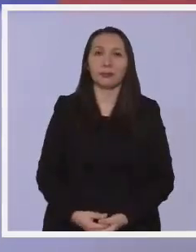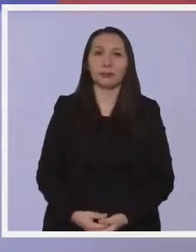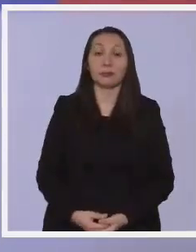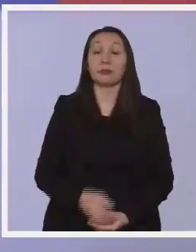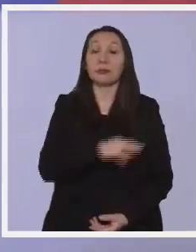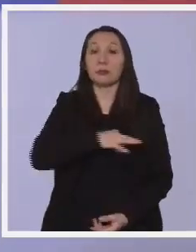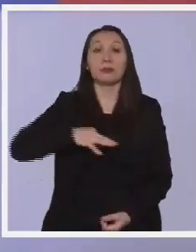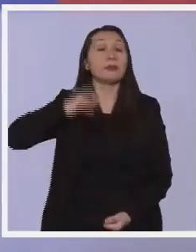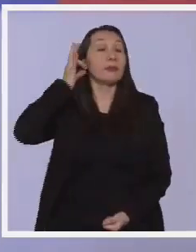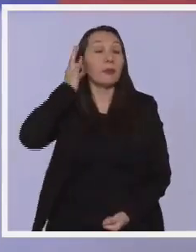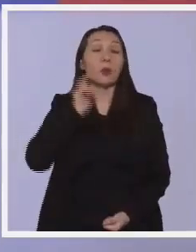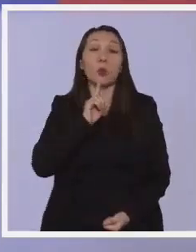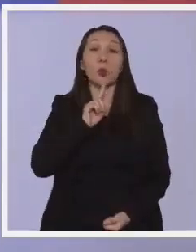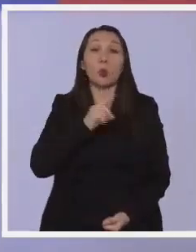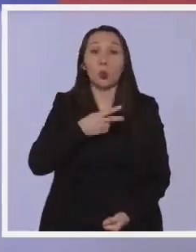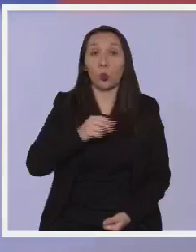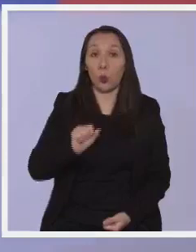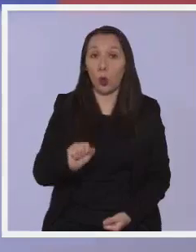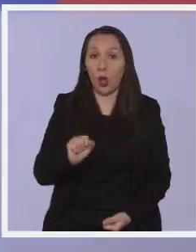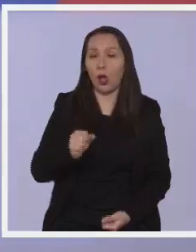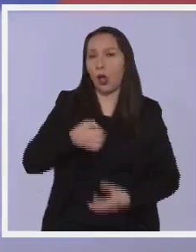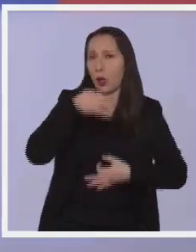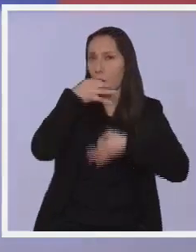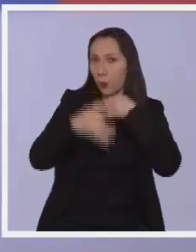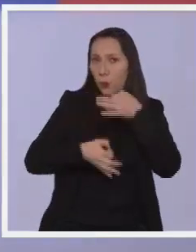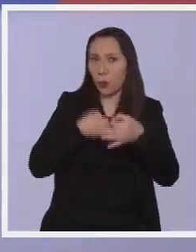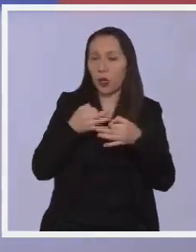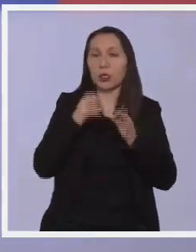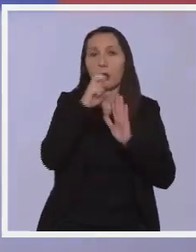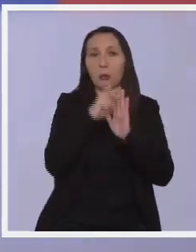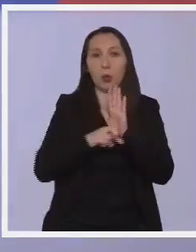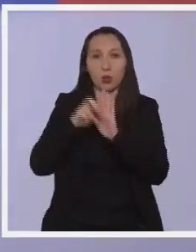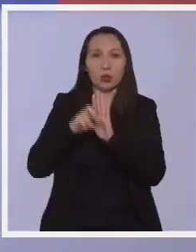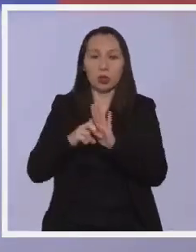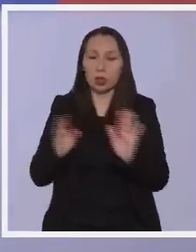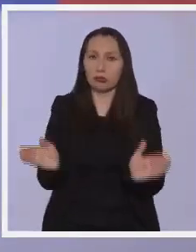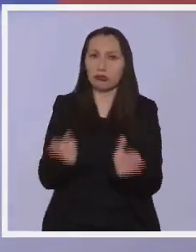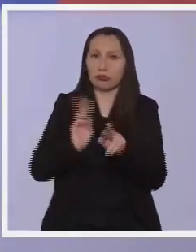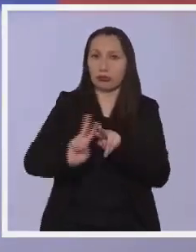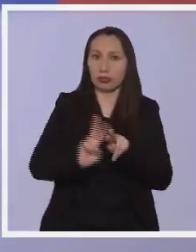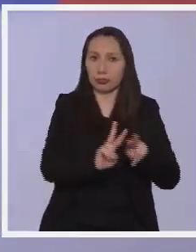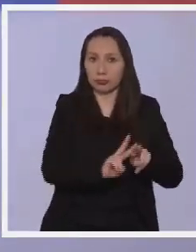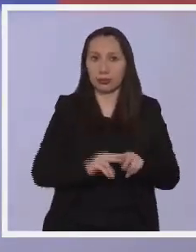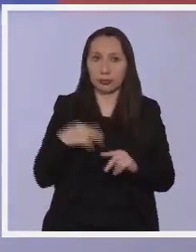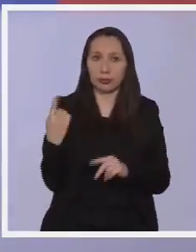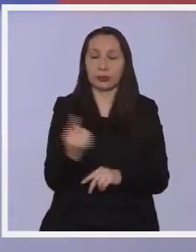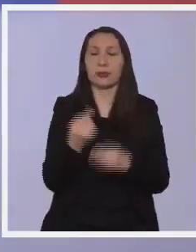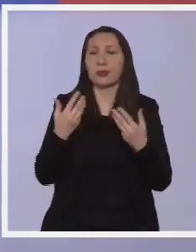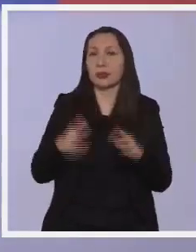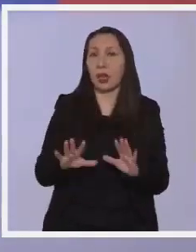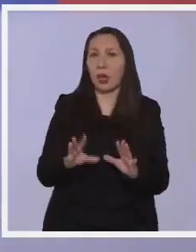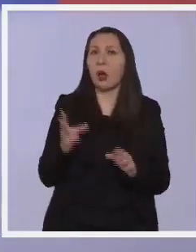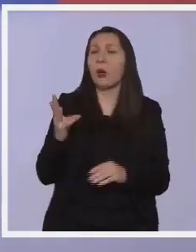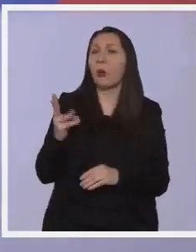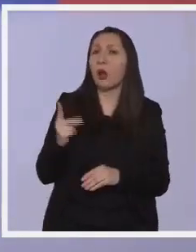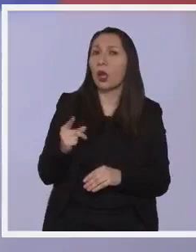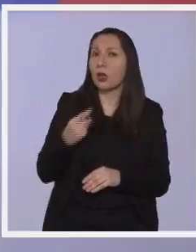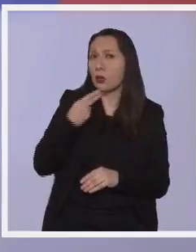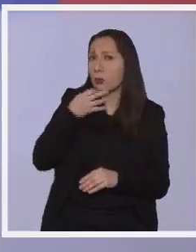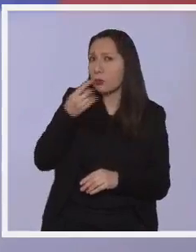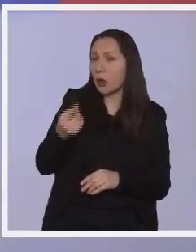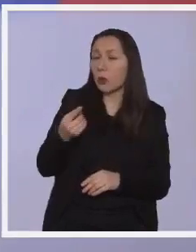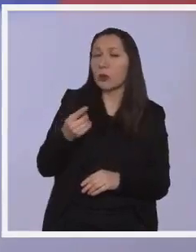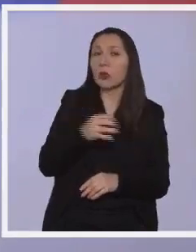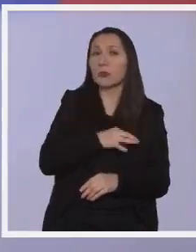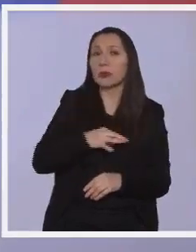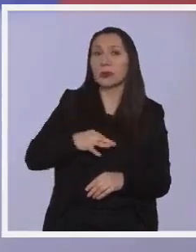La ministra Toá ha contado parte de los proyectos que estamos empujando. ¿Ya llevamos cuántos ministras promulgados de la